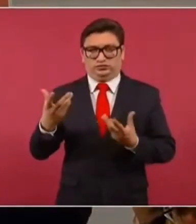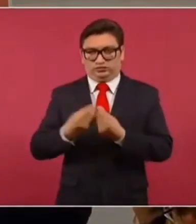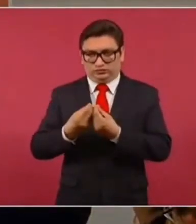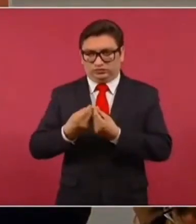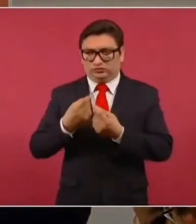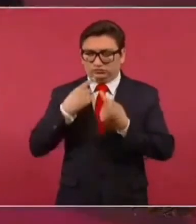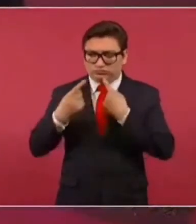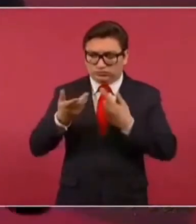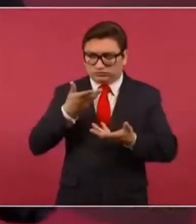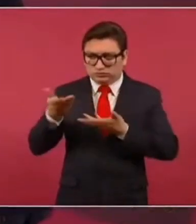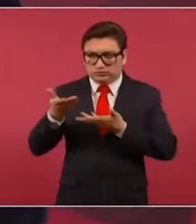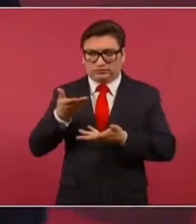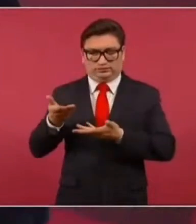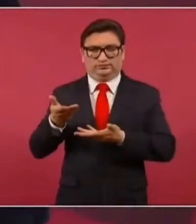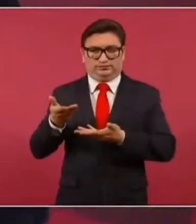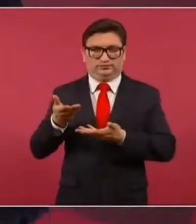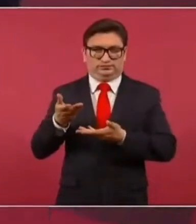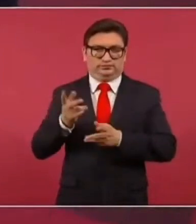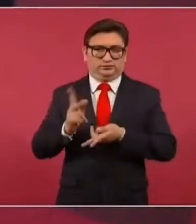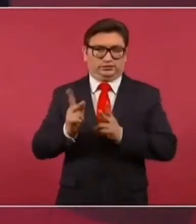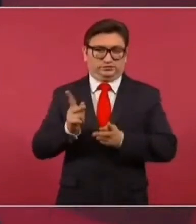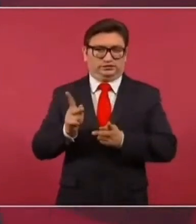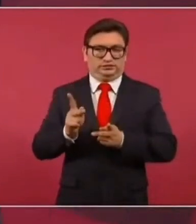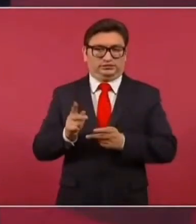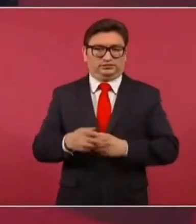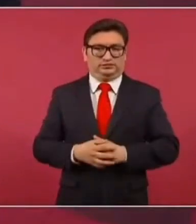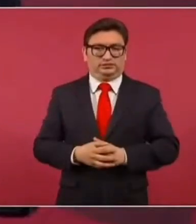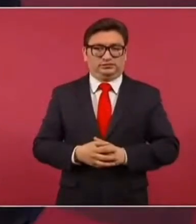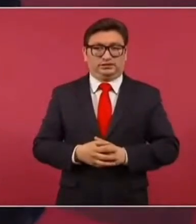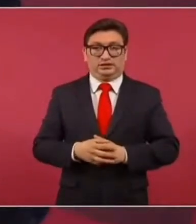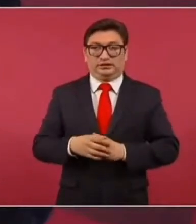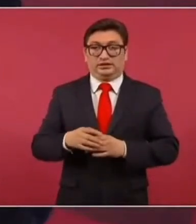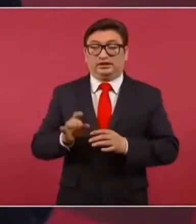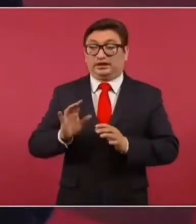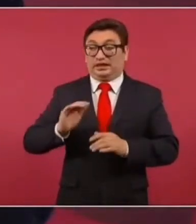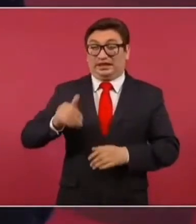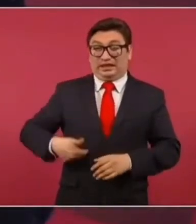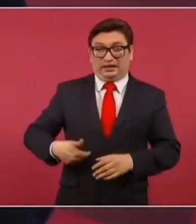y tratamos el tema antes de la desgracia.